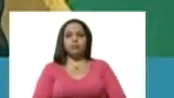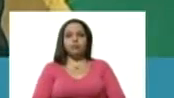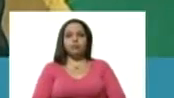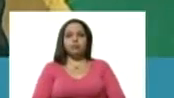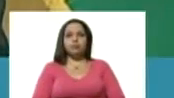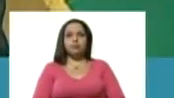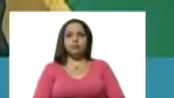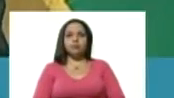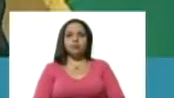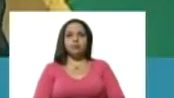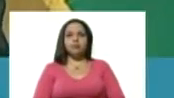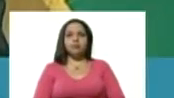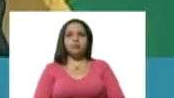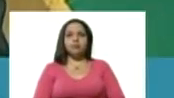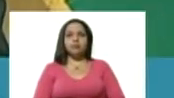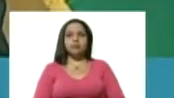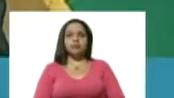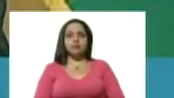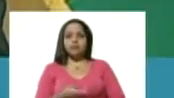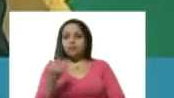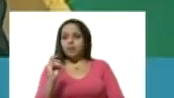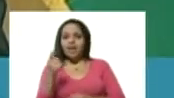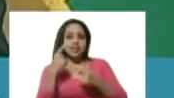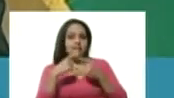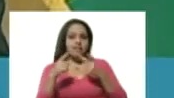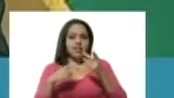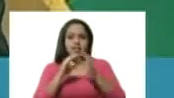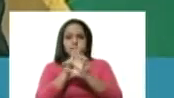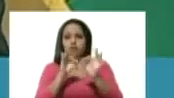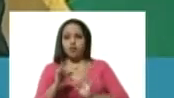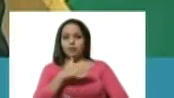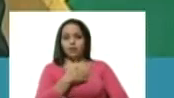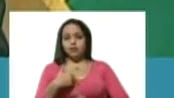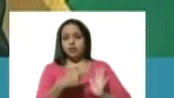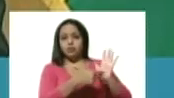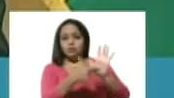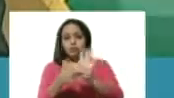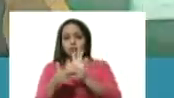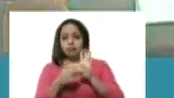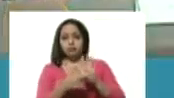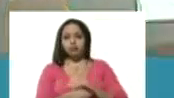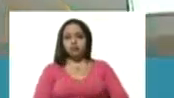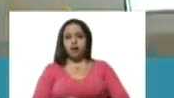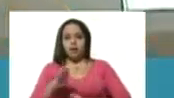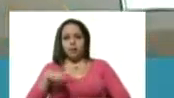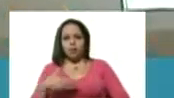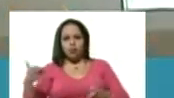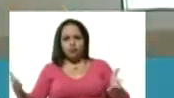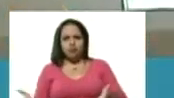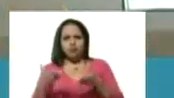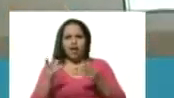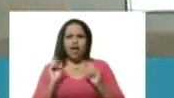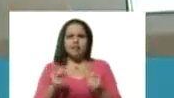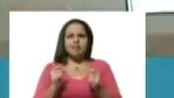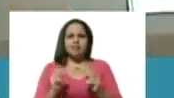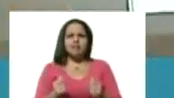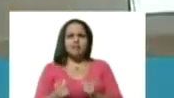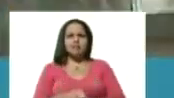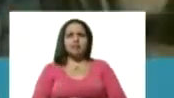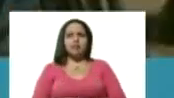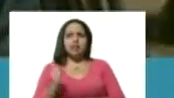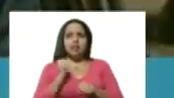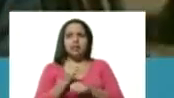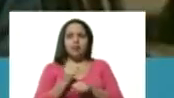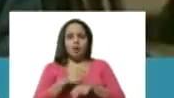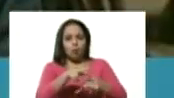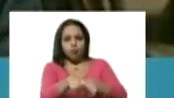Alba. Allí hay distintos esquemas que queremos presentar para potenciar, para reactivar plenamente la producción